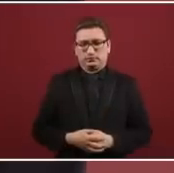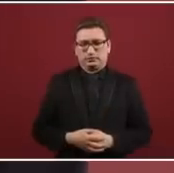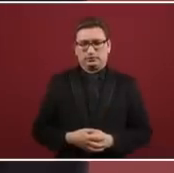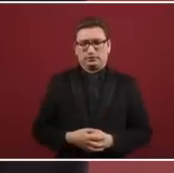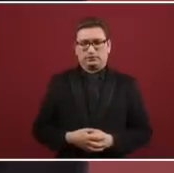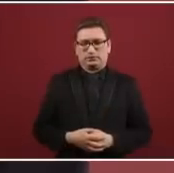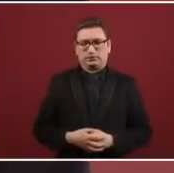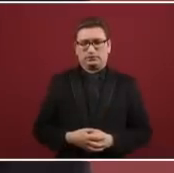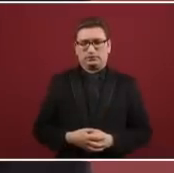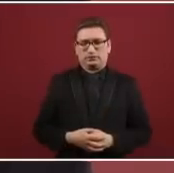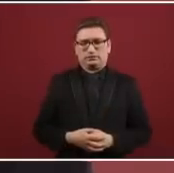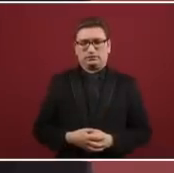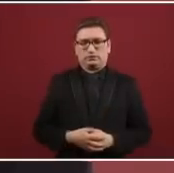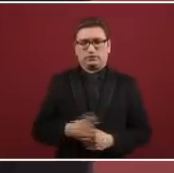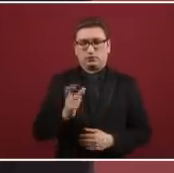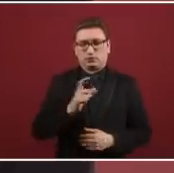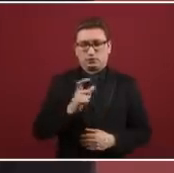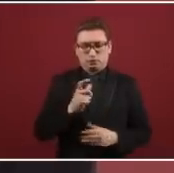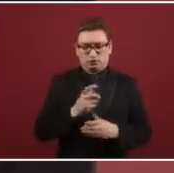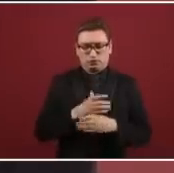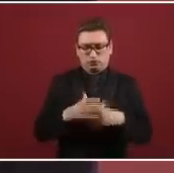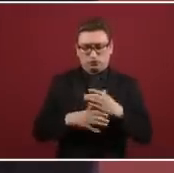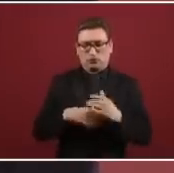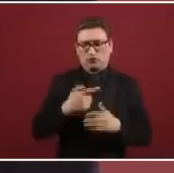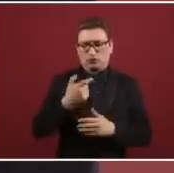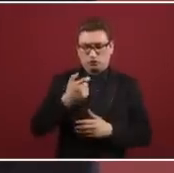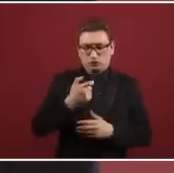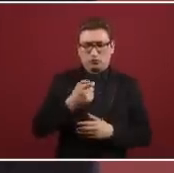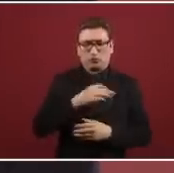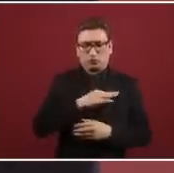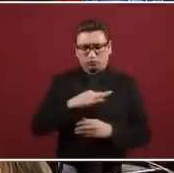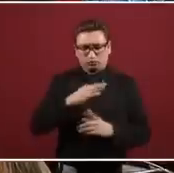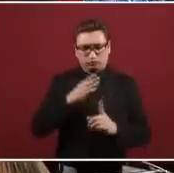reprogramar, transferir recursos.